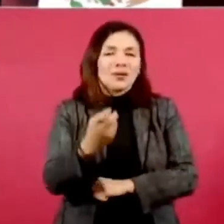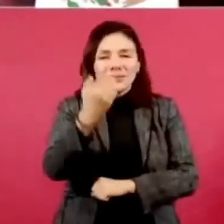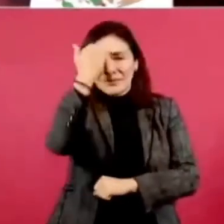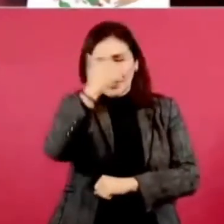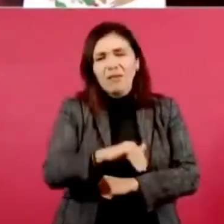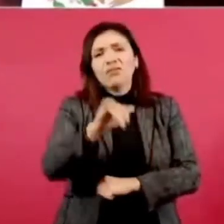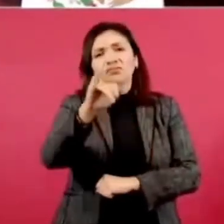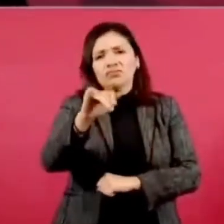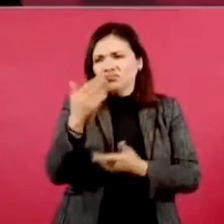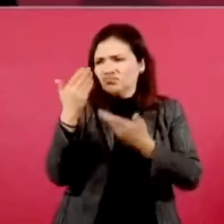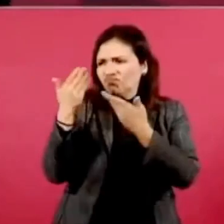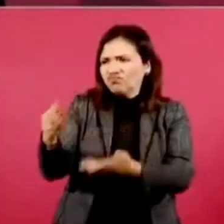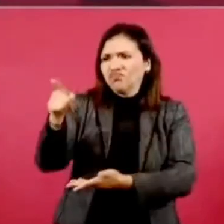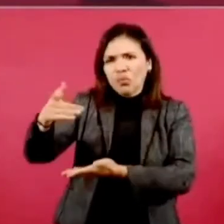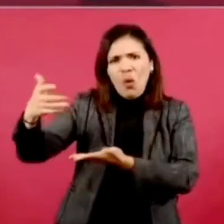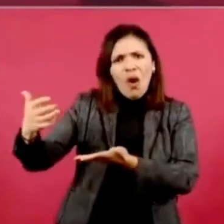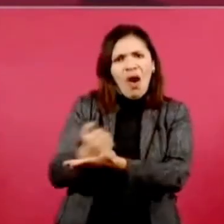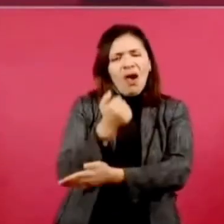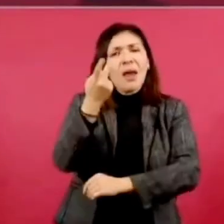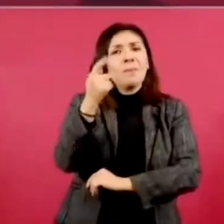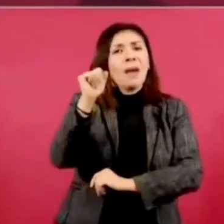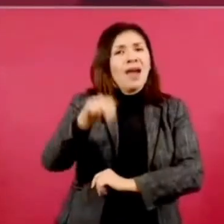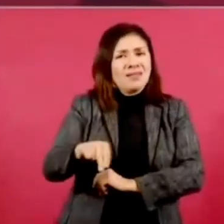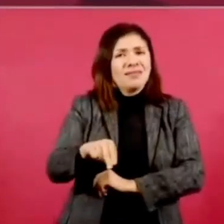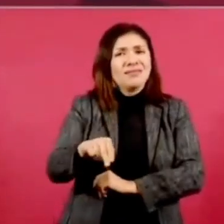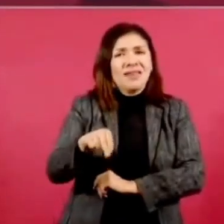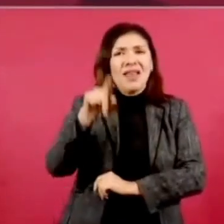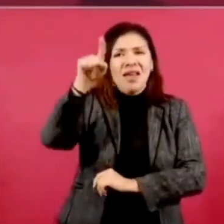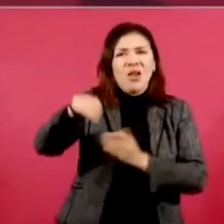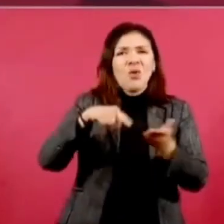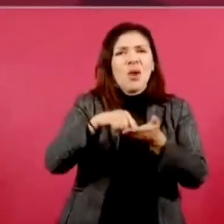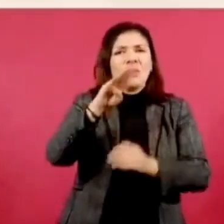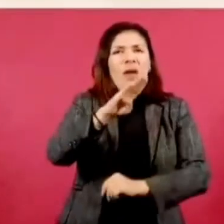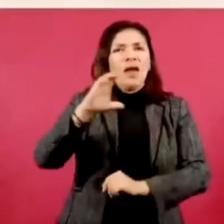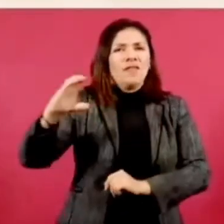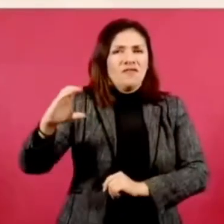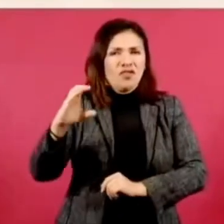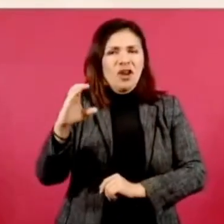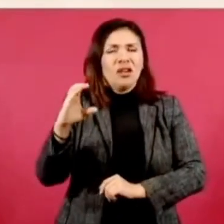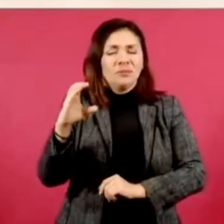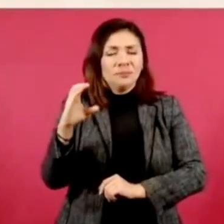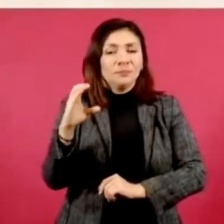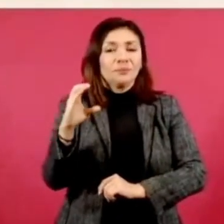triunfo al PAN en Baja California,